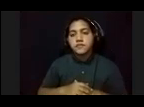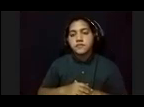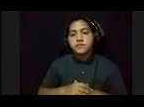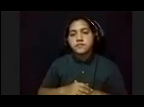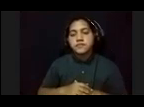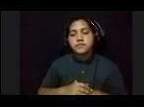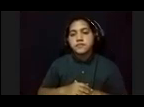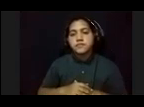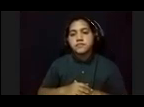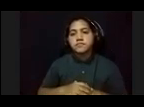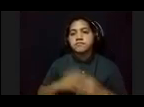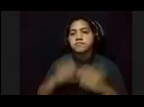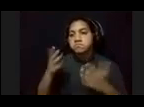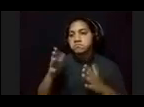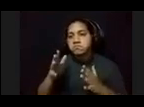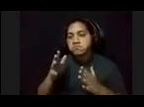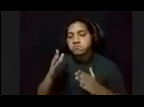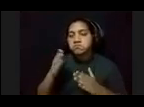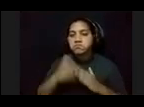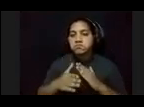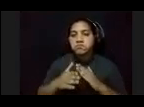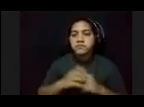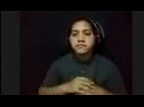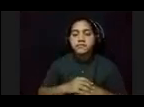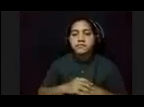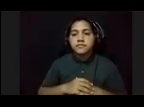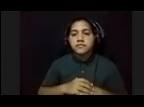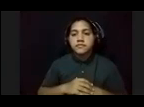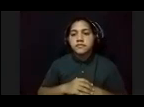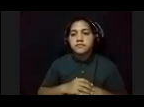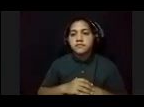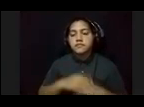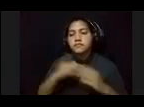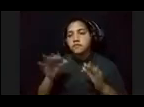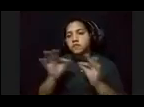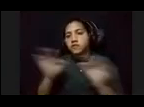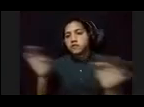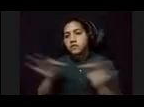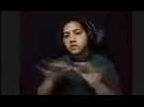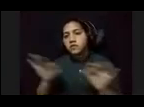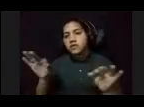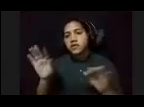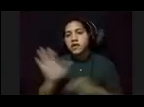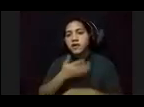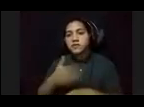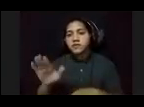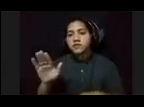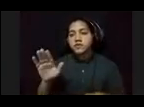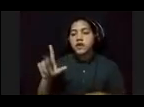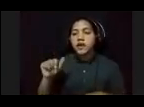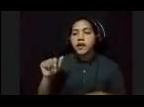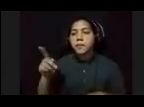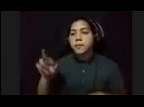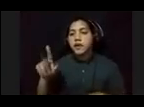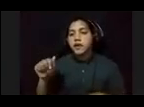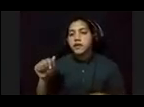Y culmino, ¿verdad?, con una estrofa de la canción La Perla, interpretada